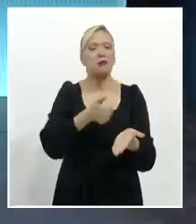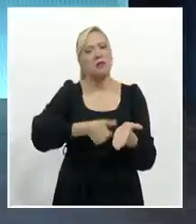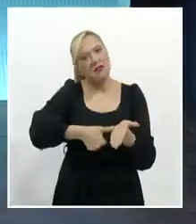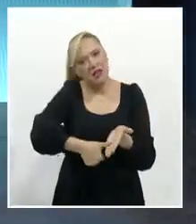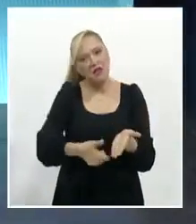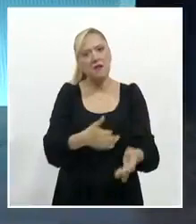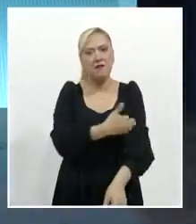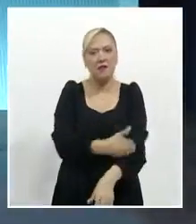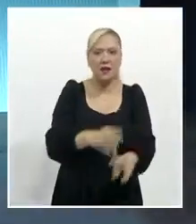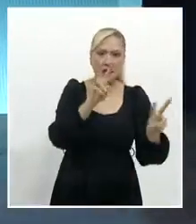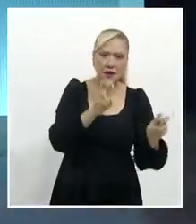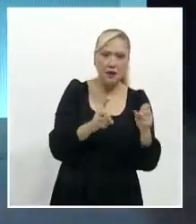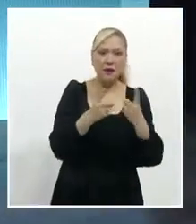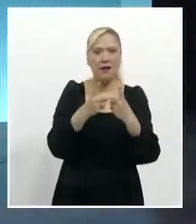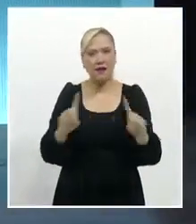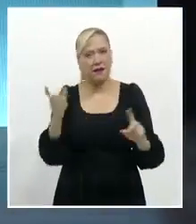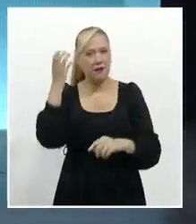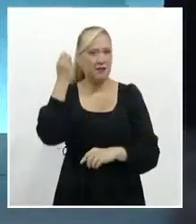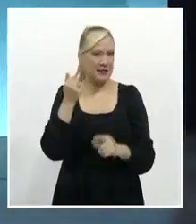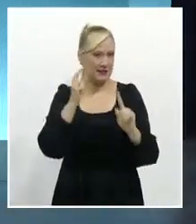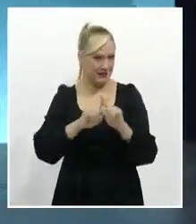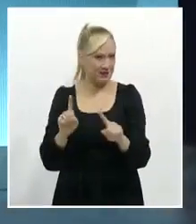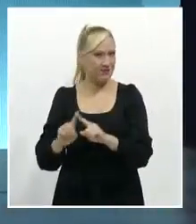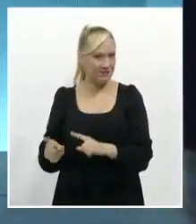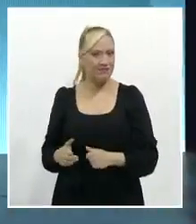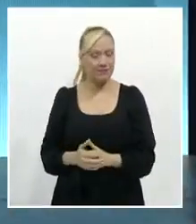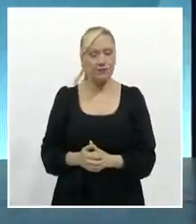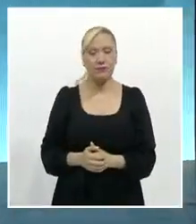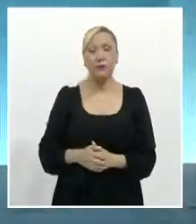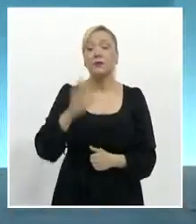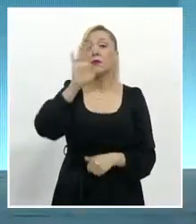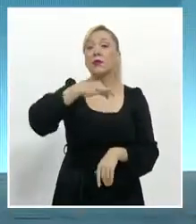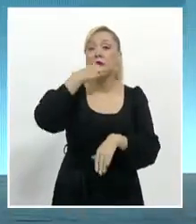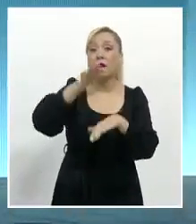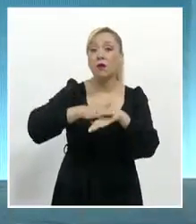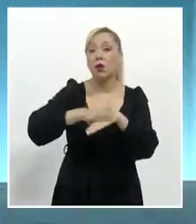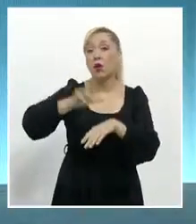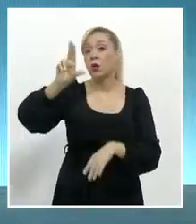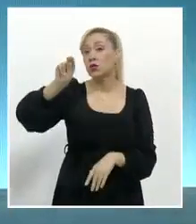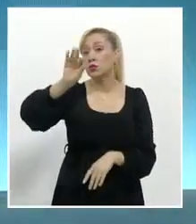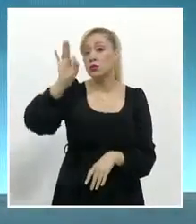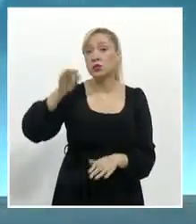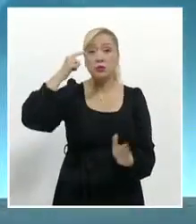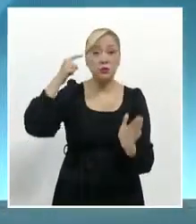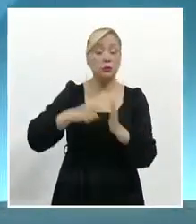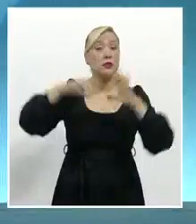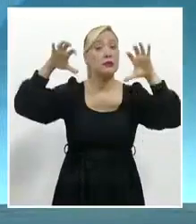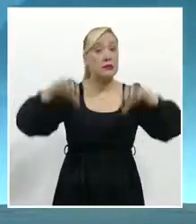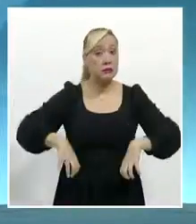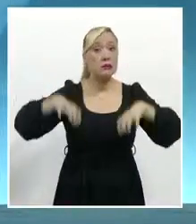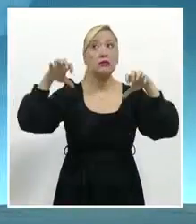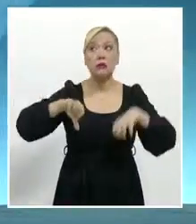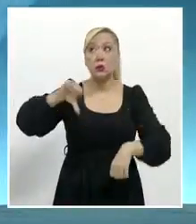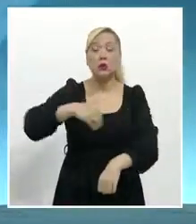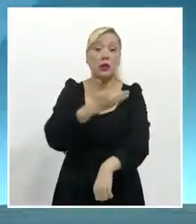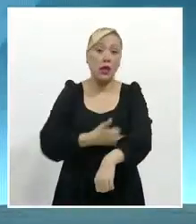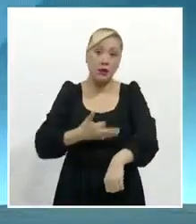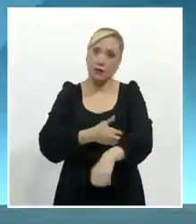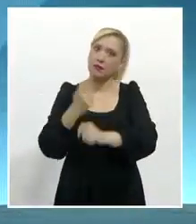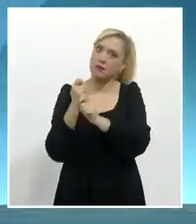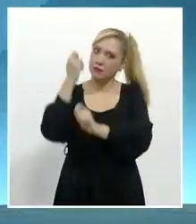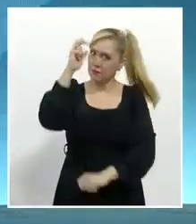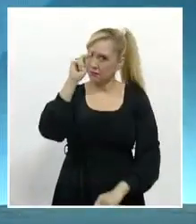Momento de una pausa, pero antes, en el centro del país hay 80% de probabilidad de lluvia para esta tarde, así que no olvide